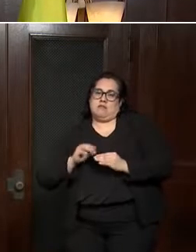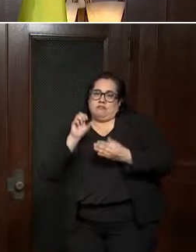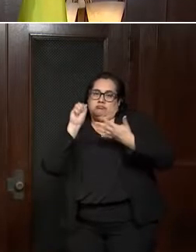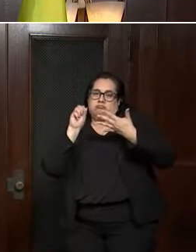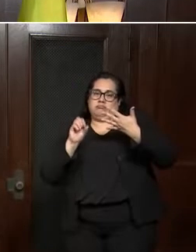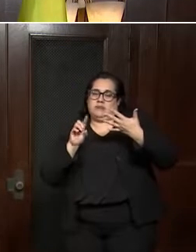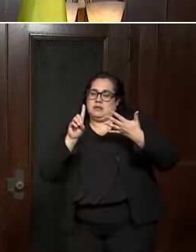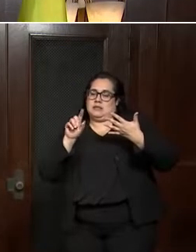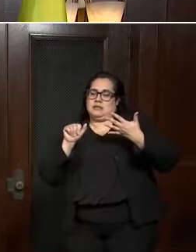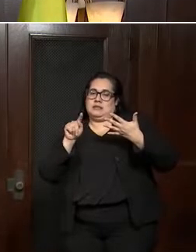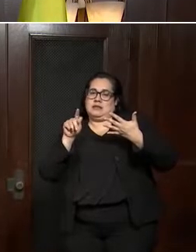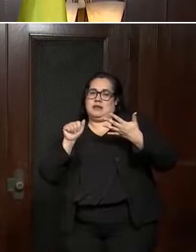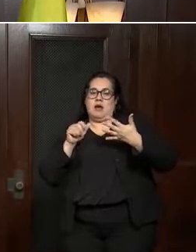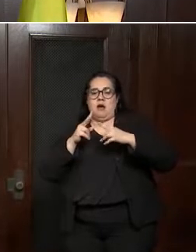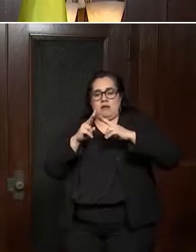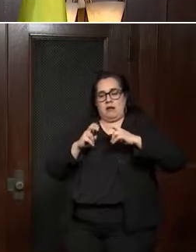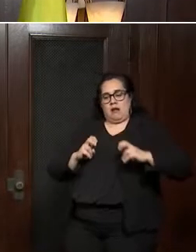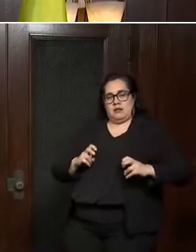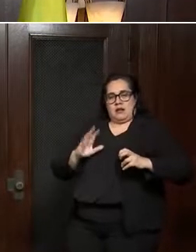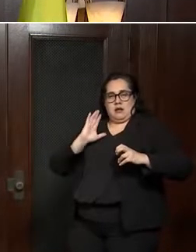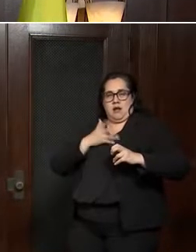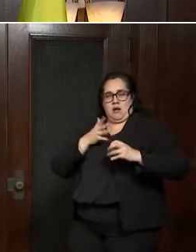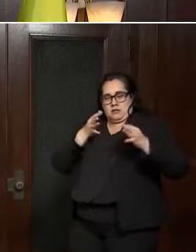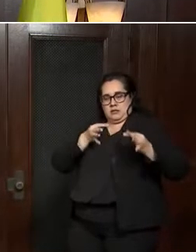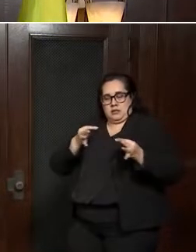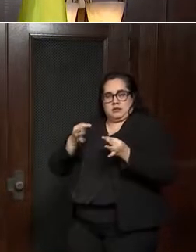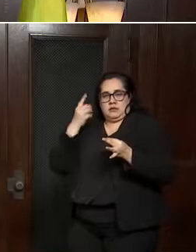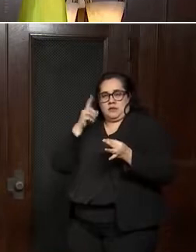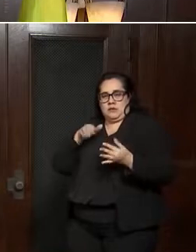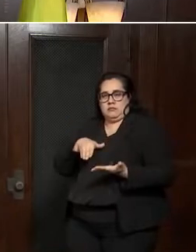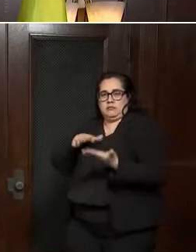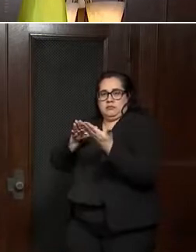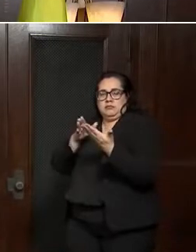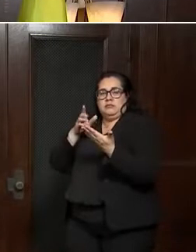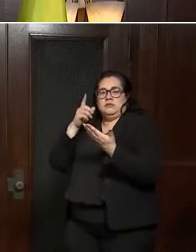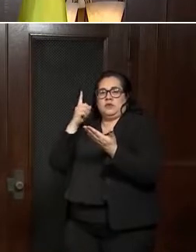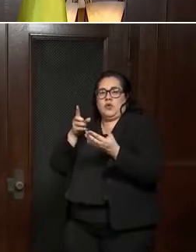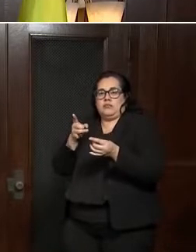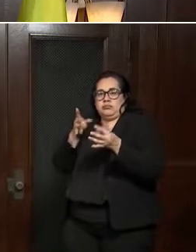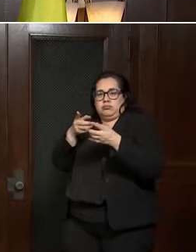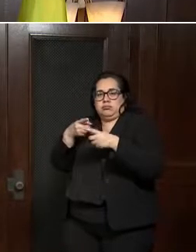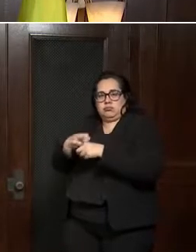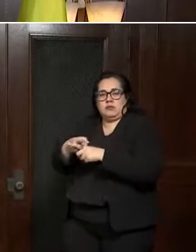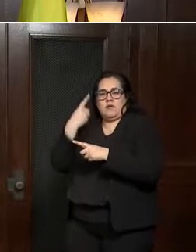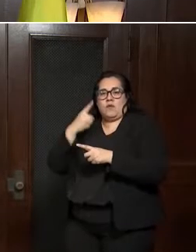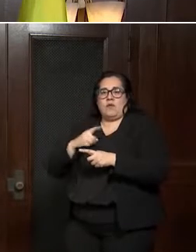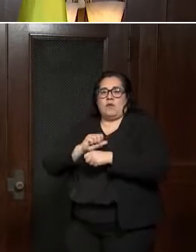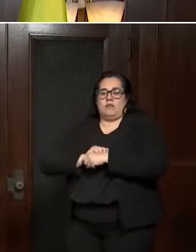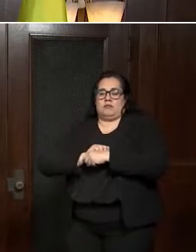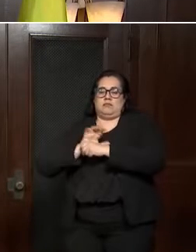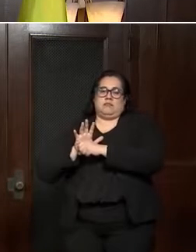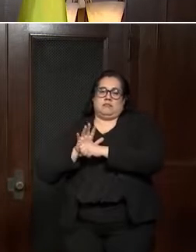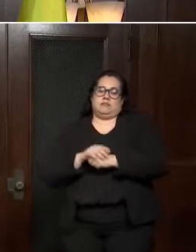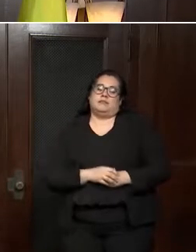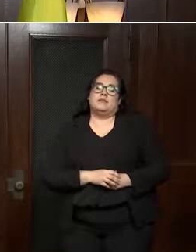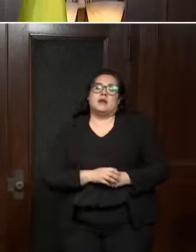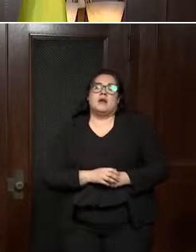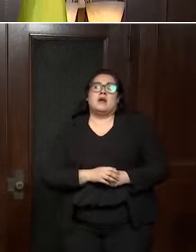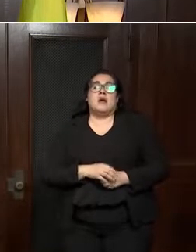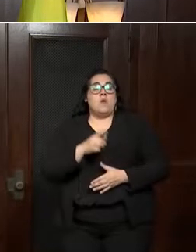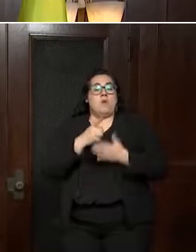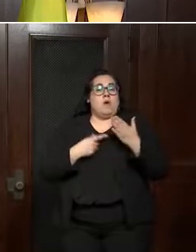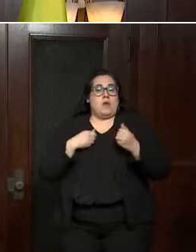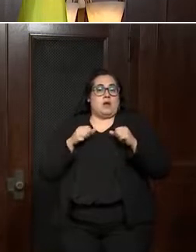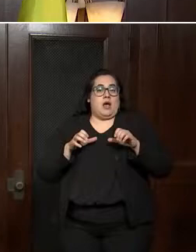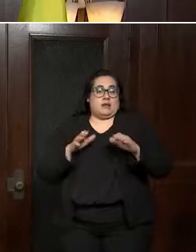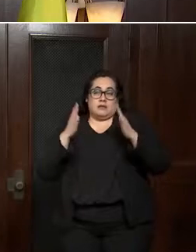el análisis en nuestras decisiones enfrentando la crisis de coronavirus y lo que